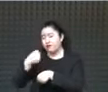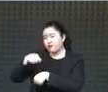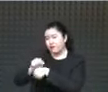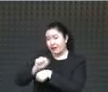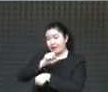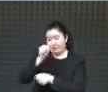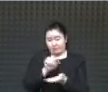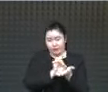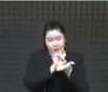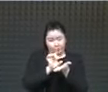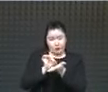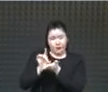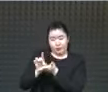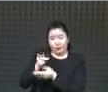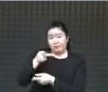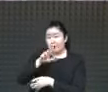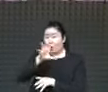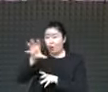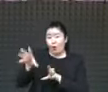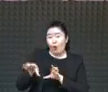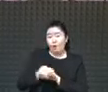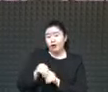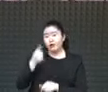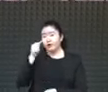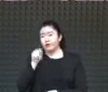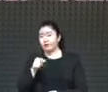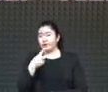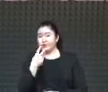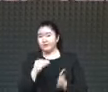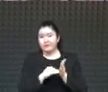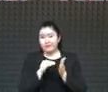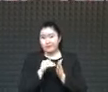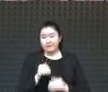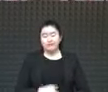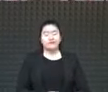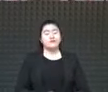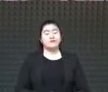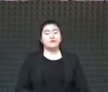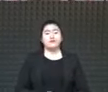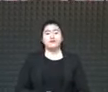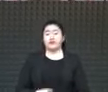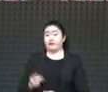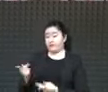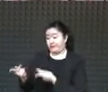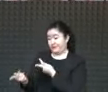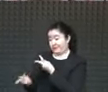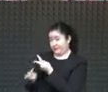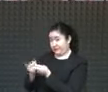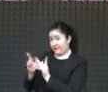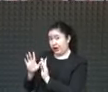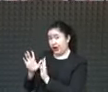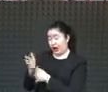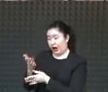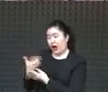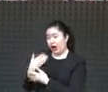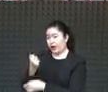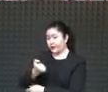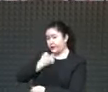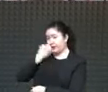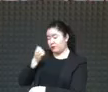de niños y niñas. Y también preguntarle, ya pasamos el año